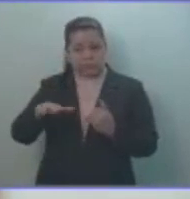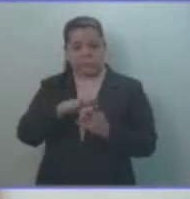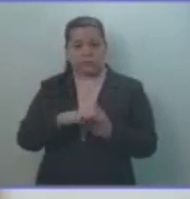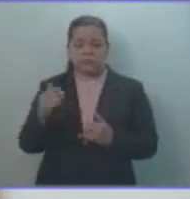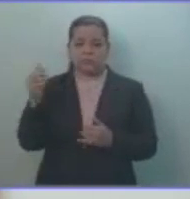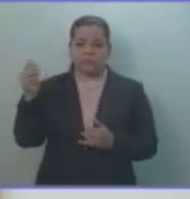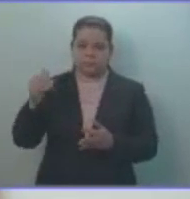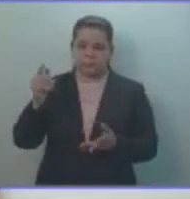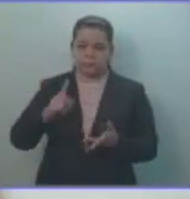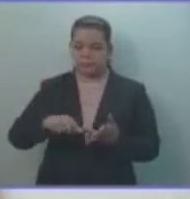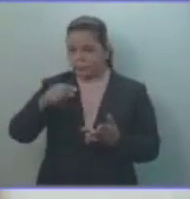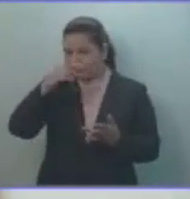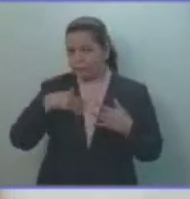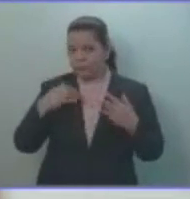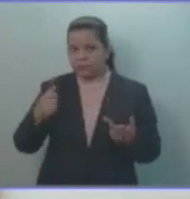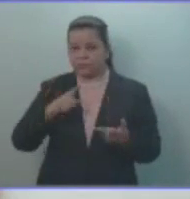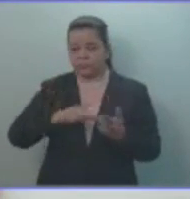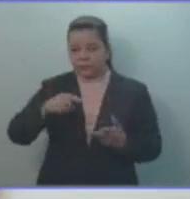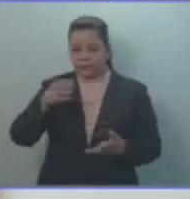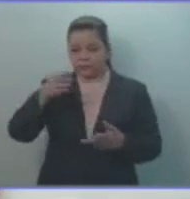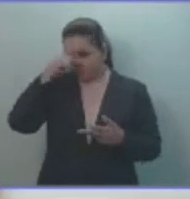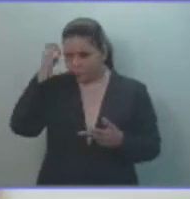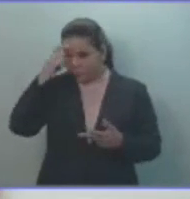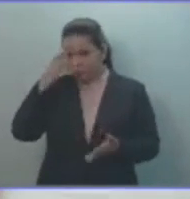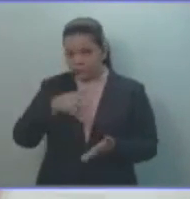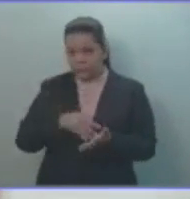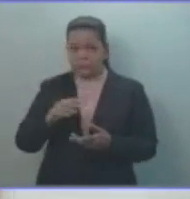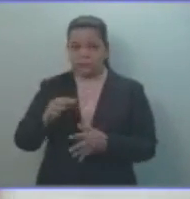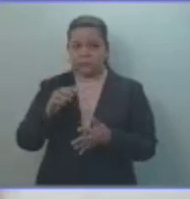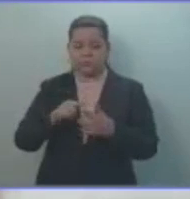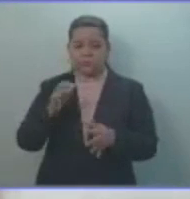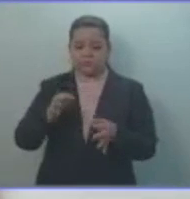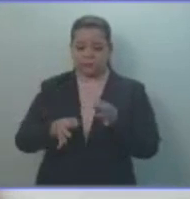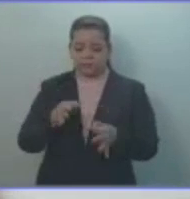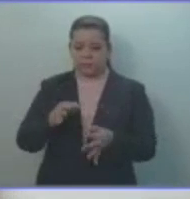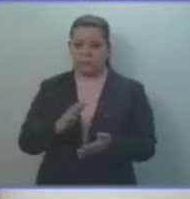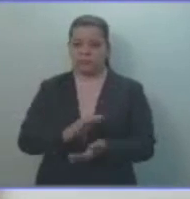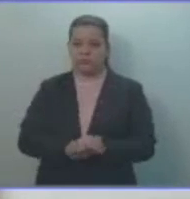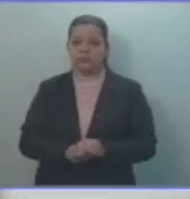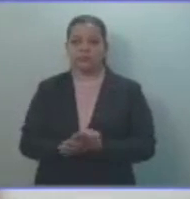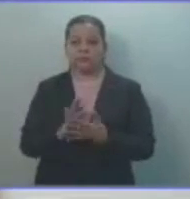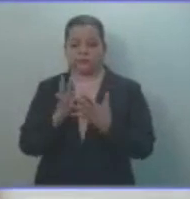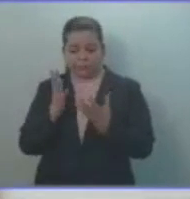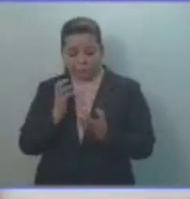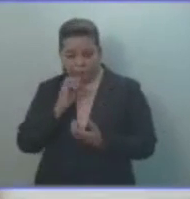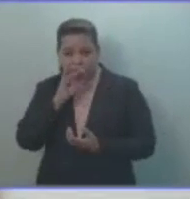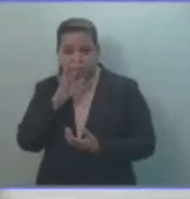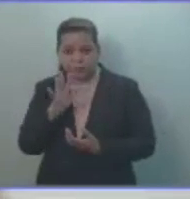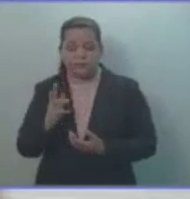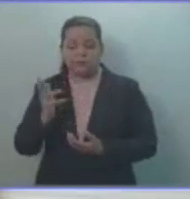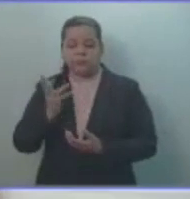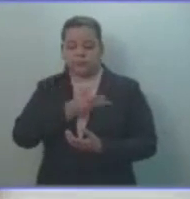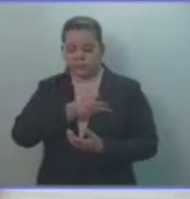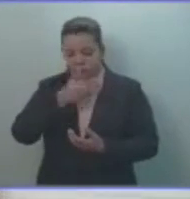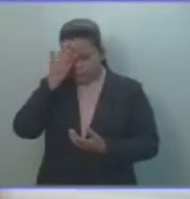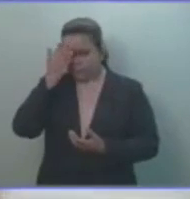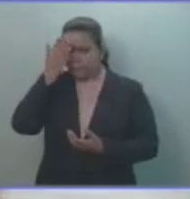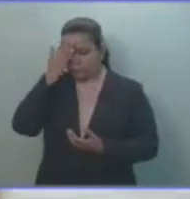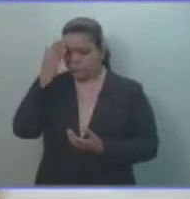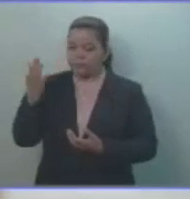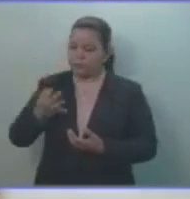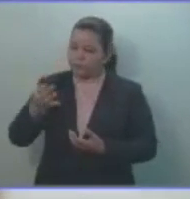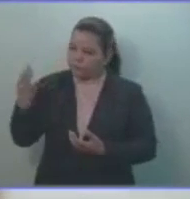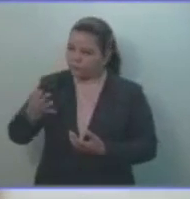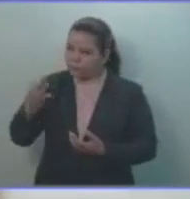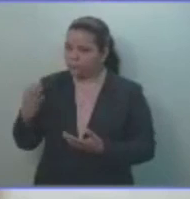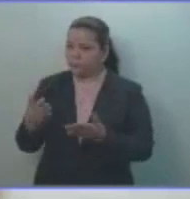educación, salud, obras públicas, justicia y seguridad pública. Quiero expresarles que estamos conscientes de las necesidades de